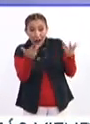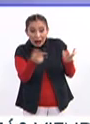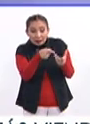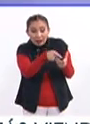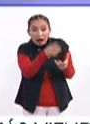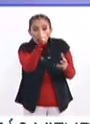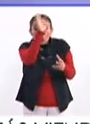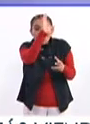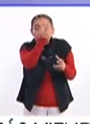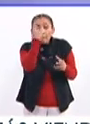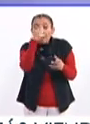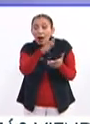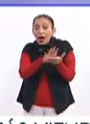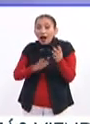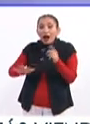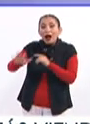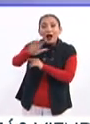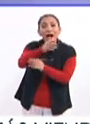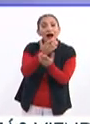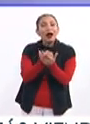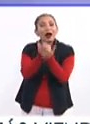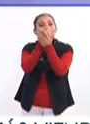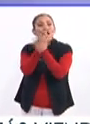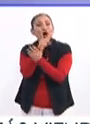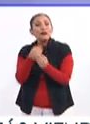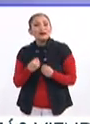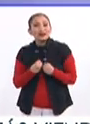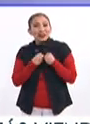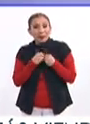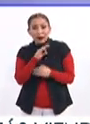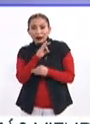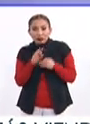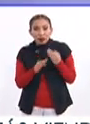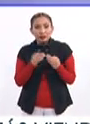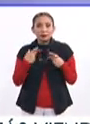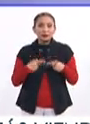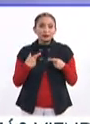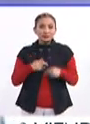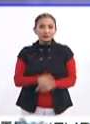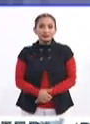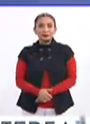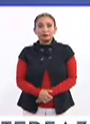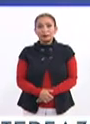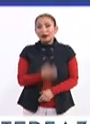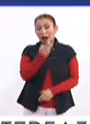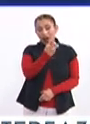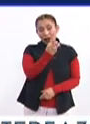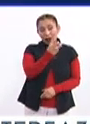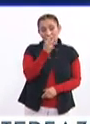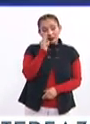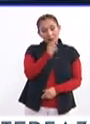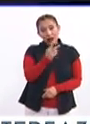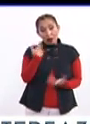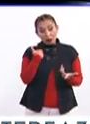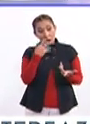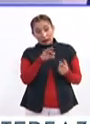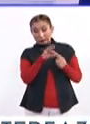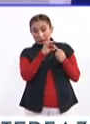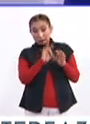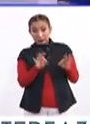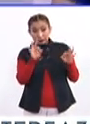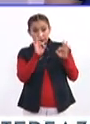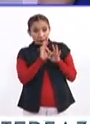es para generar condiciones de mejor calidad de vida para la población. Y eso creo que es una cosa que hay que